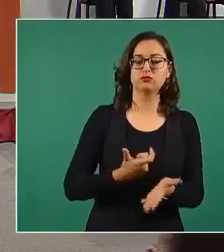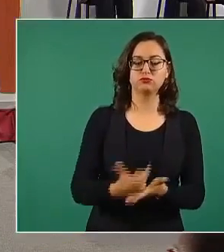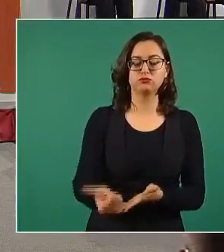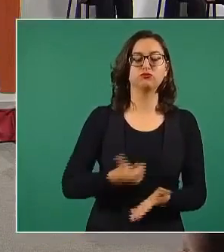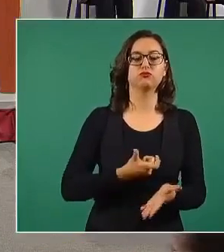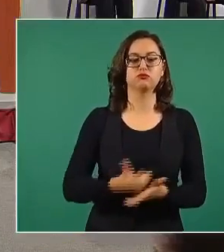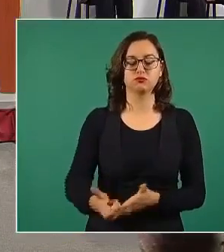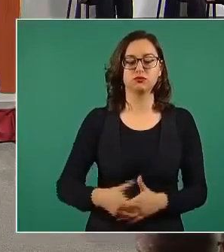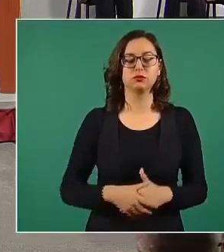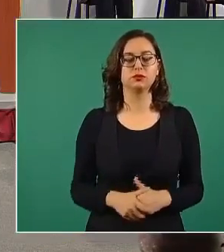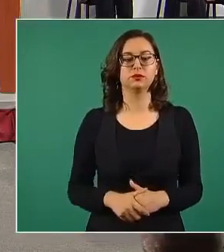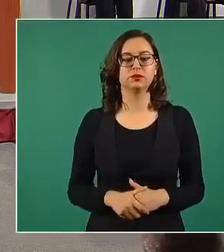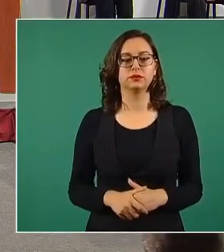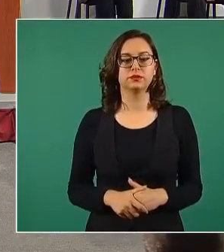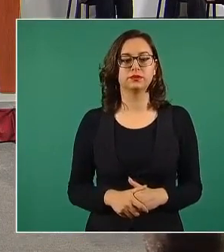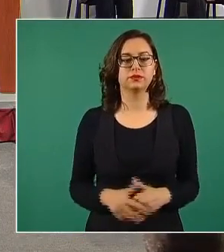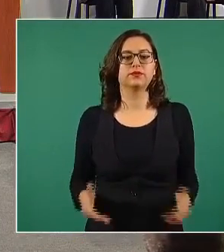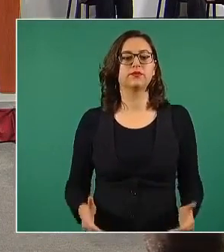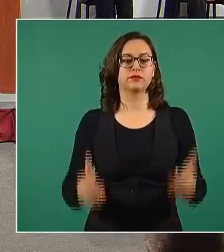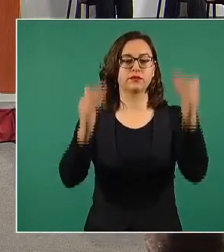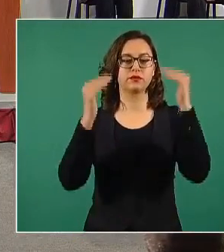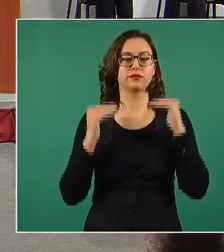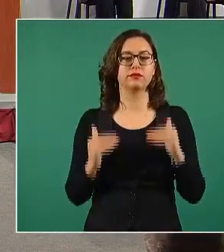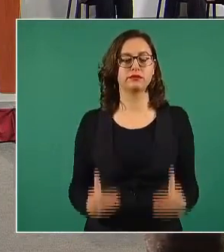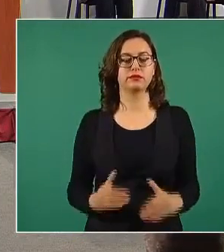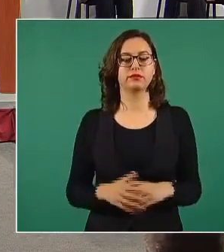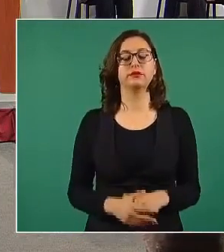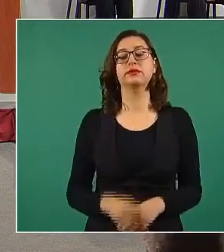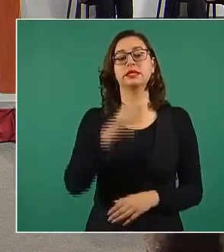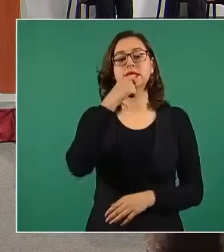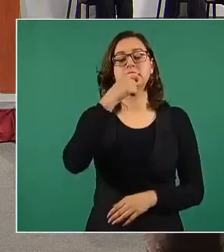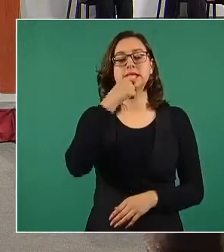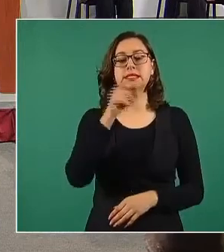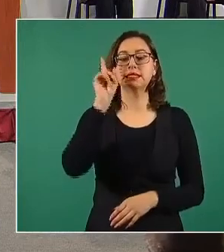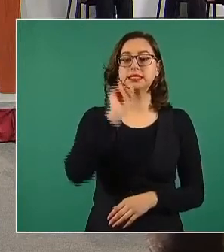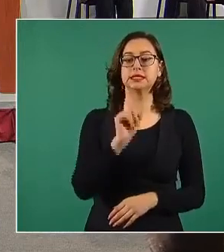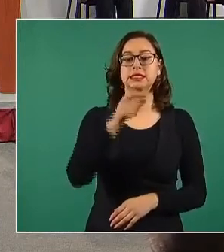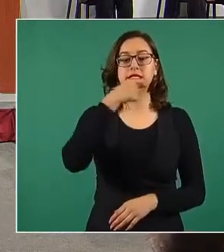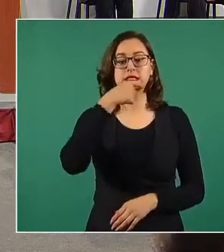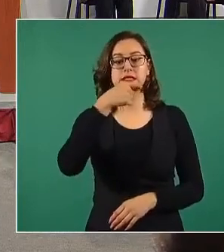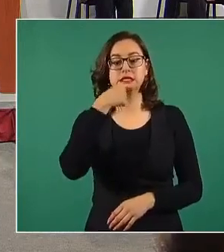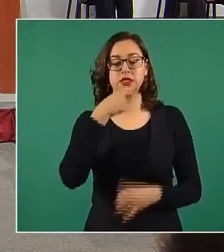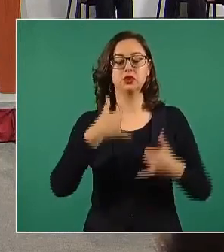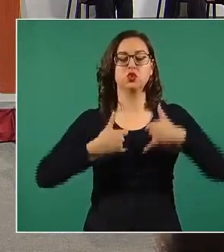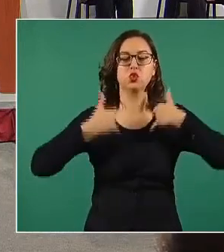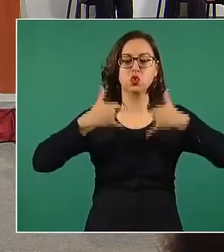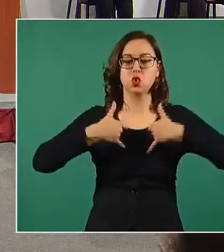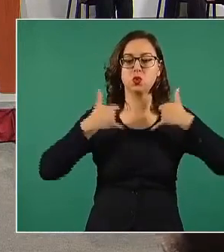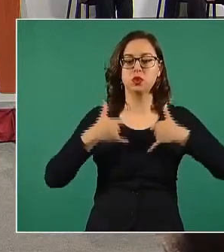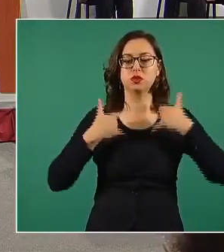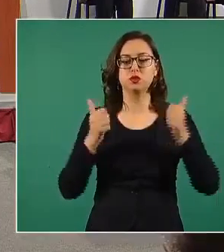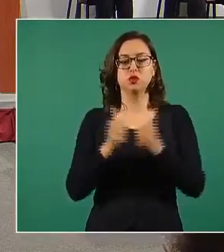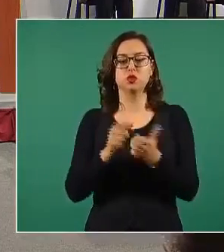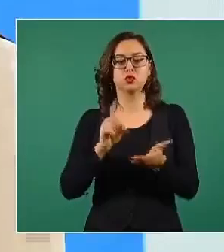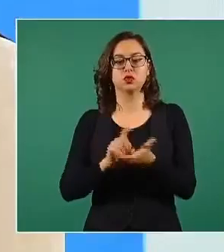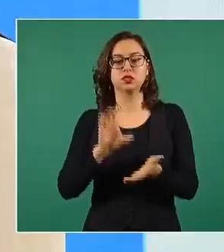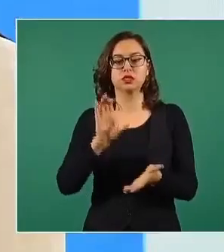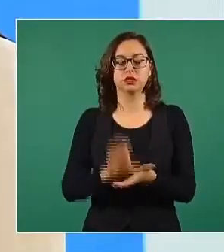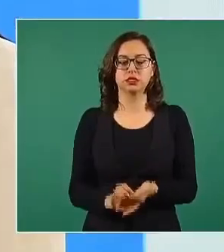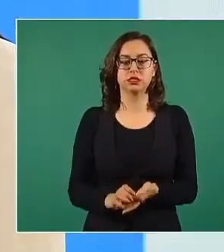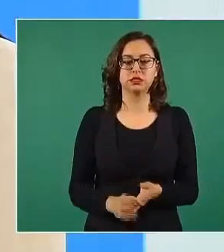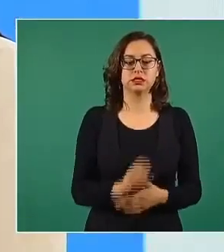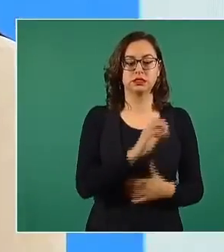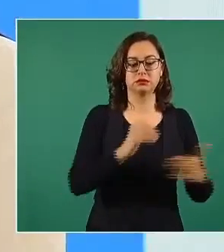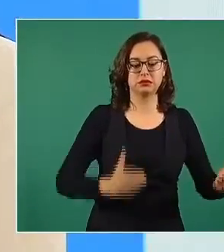Vamos también a ver cuántos niños y niñas y jóvenes con discapacidad de 0 a